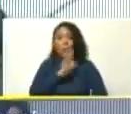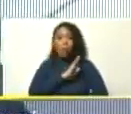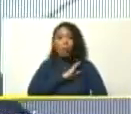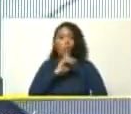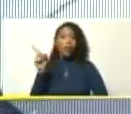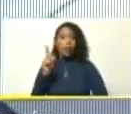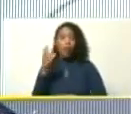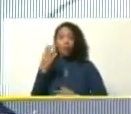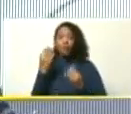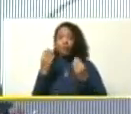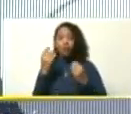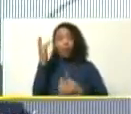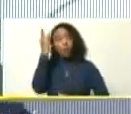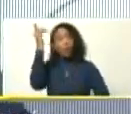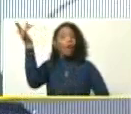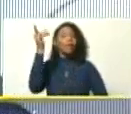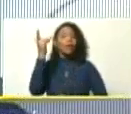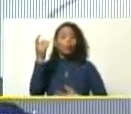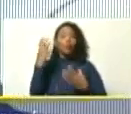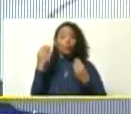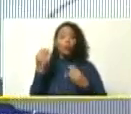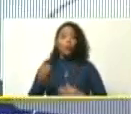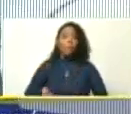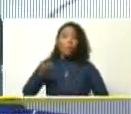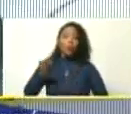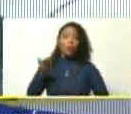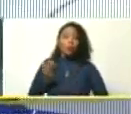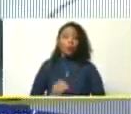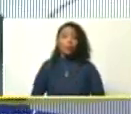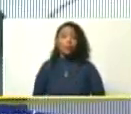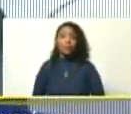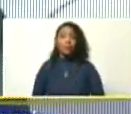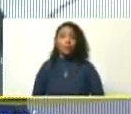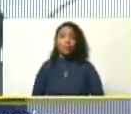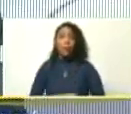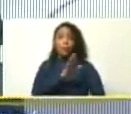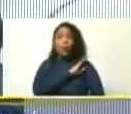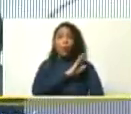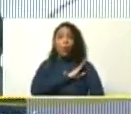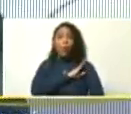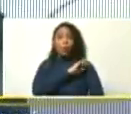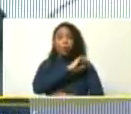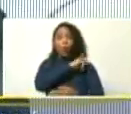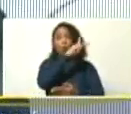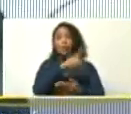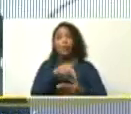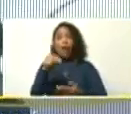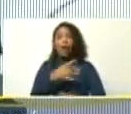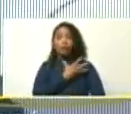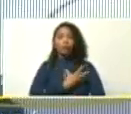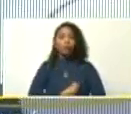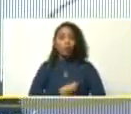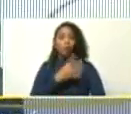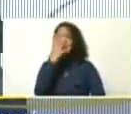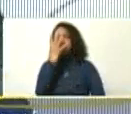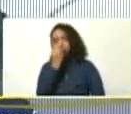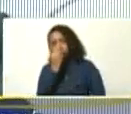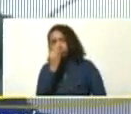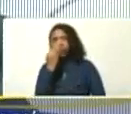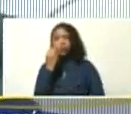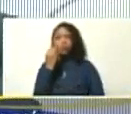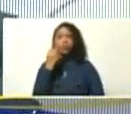tanto genio y tanta gracia, en su poesía está presente la tristeza, el desasosiego,